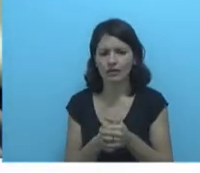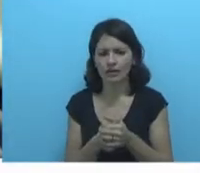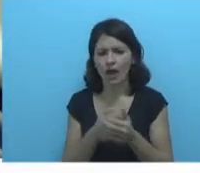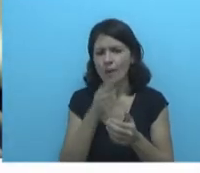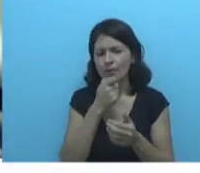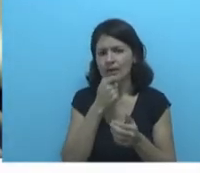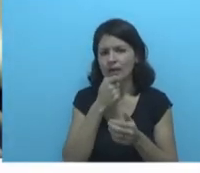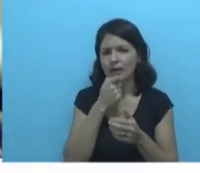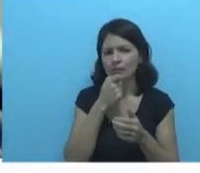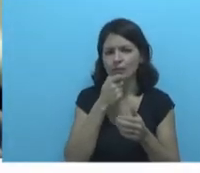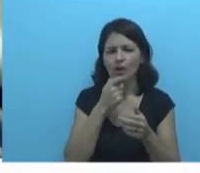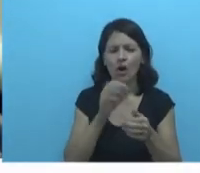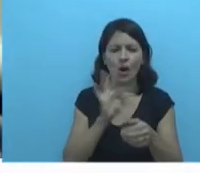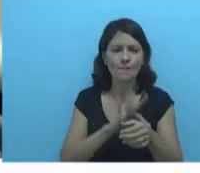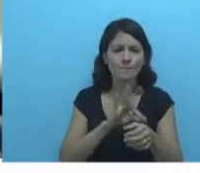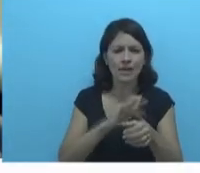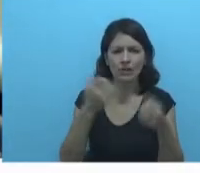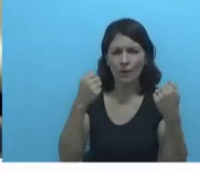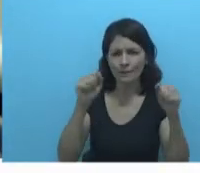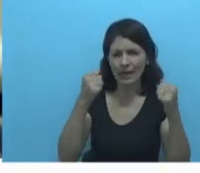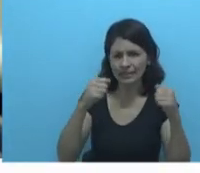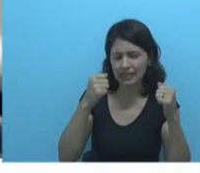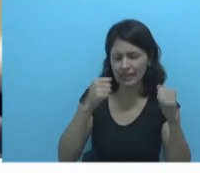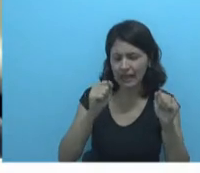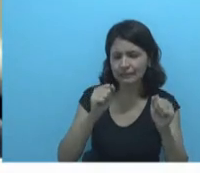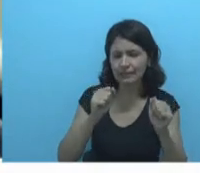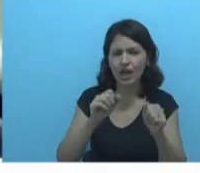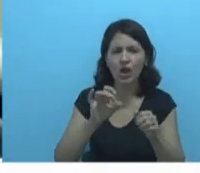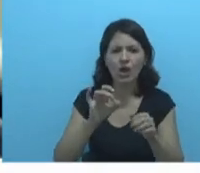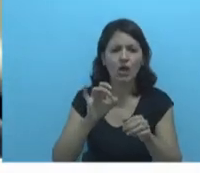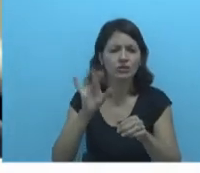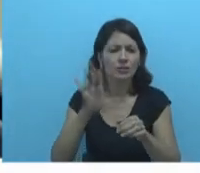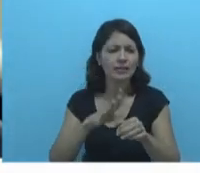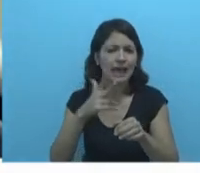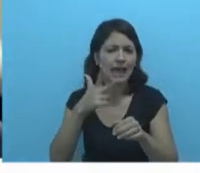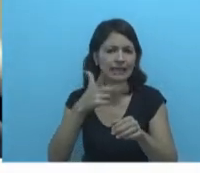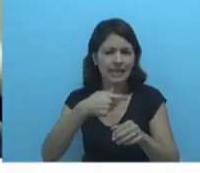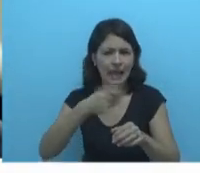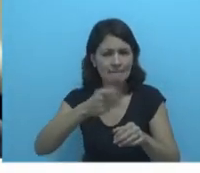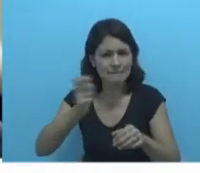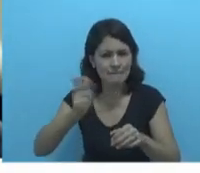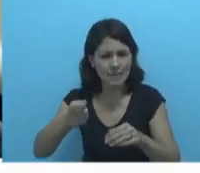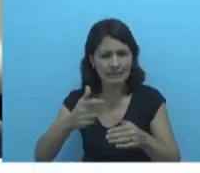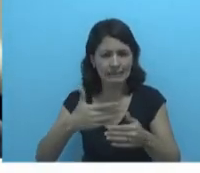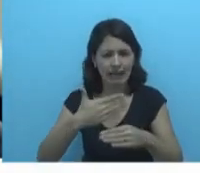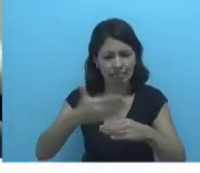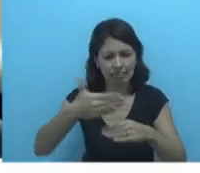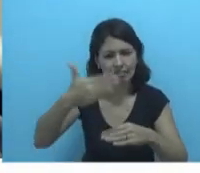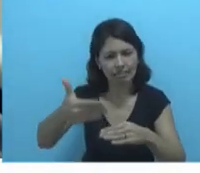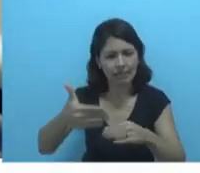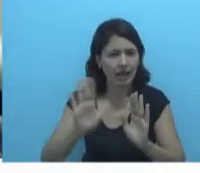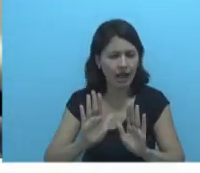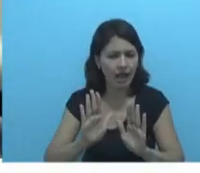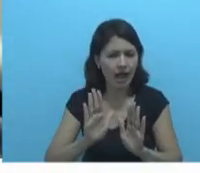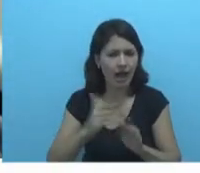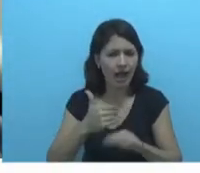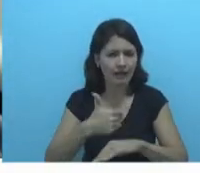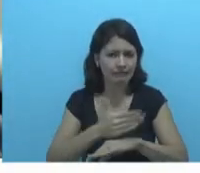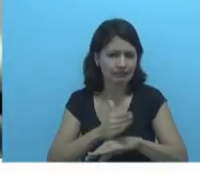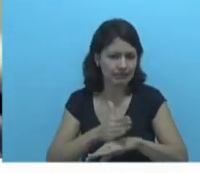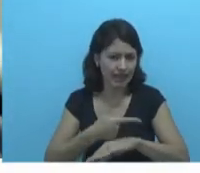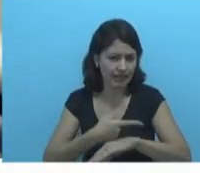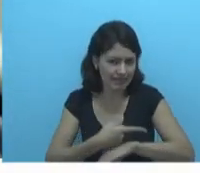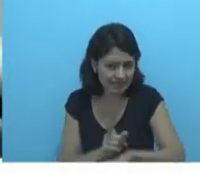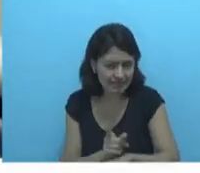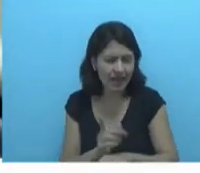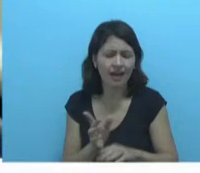residencias médicas que cobran con 3 meses de retraso y no cobran los aumentos que corresponden desde el año pasado. Hay muchas situaciones